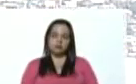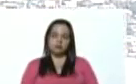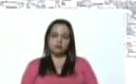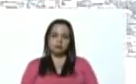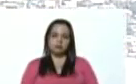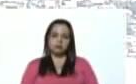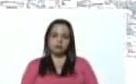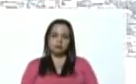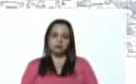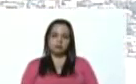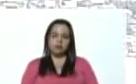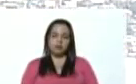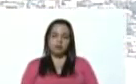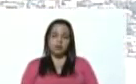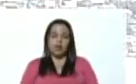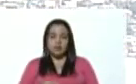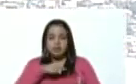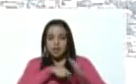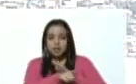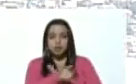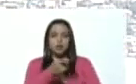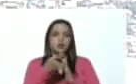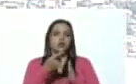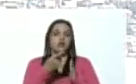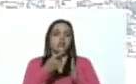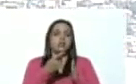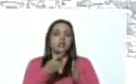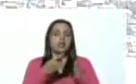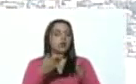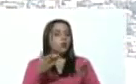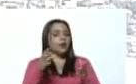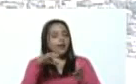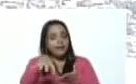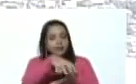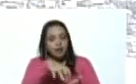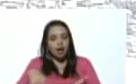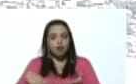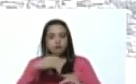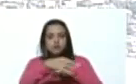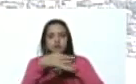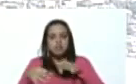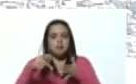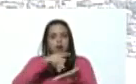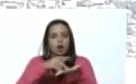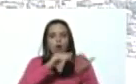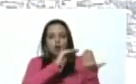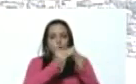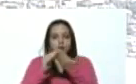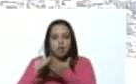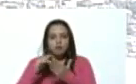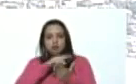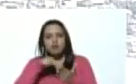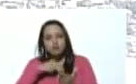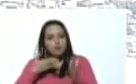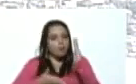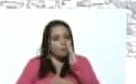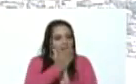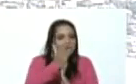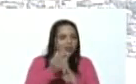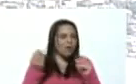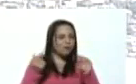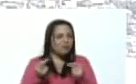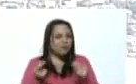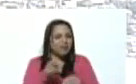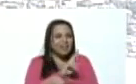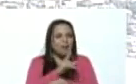vive, en el estado, en el municipio, en la parroquia, en la comunidad. Allí vamos nosotros a meterle una aceleración